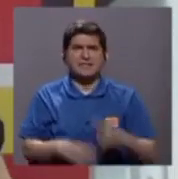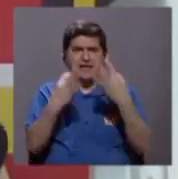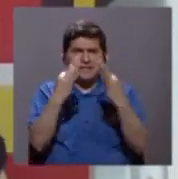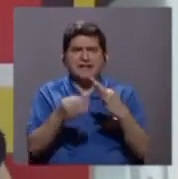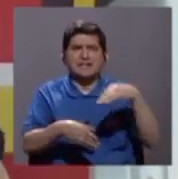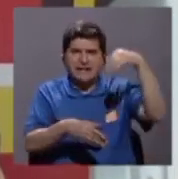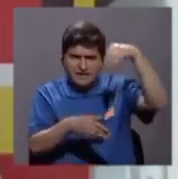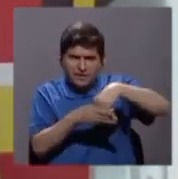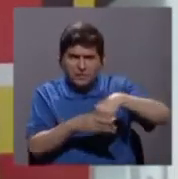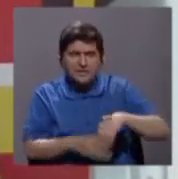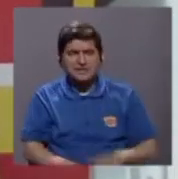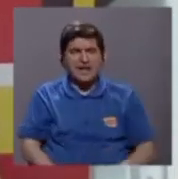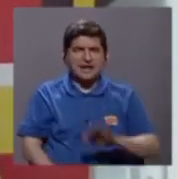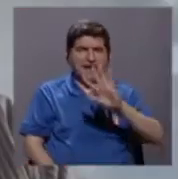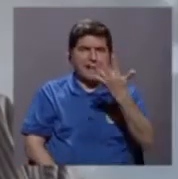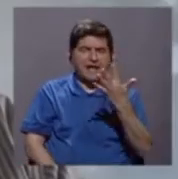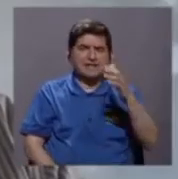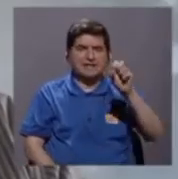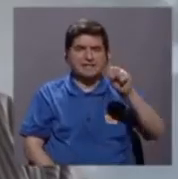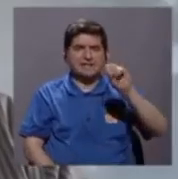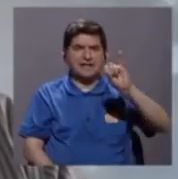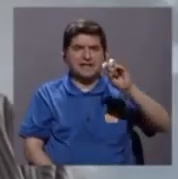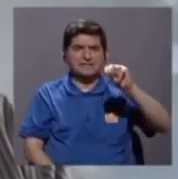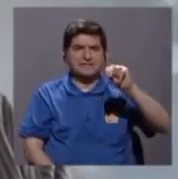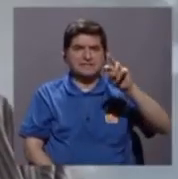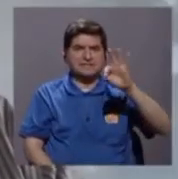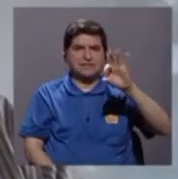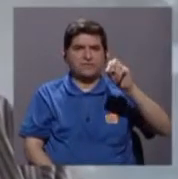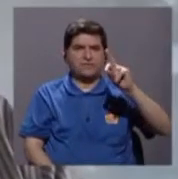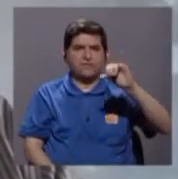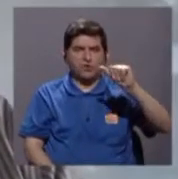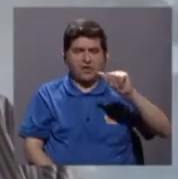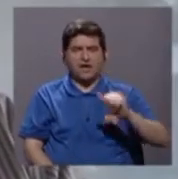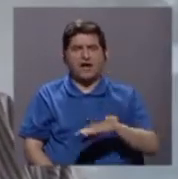acomodar a la quinta de Beethoven. Sí, la novena de